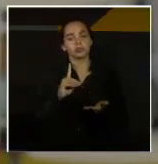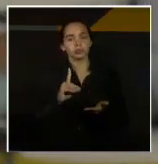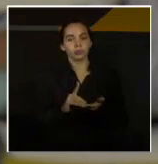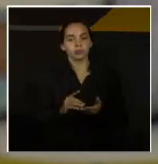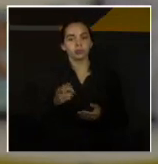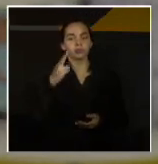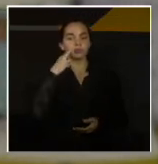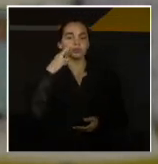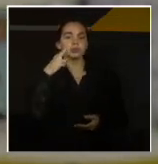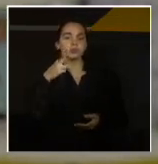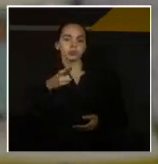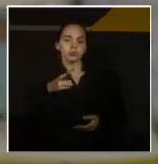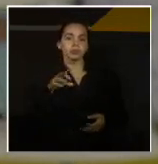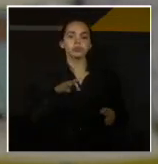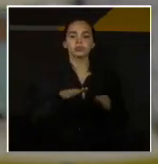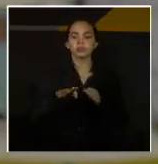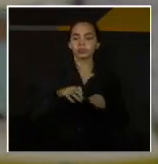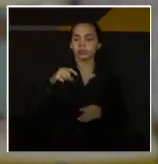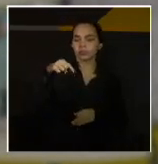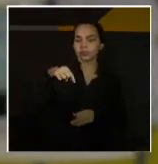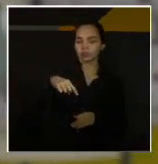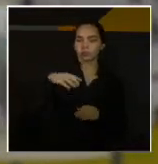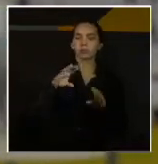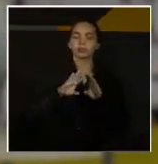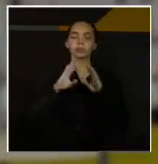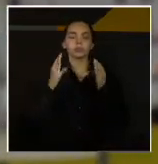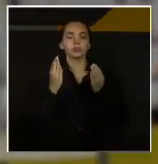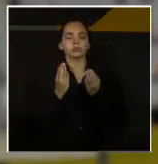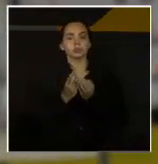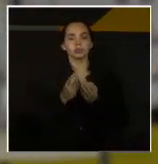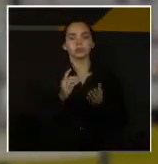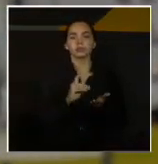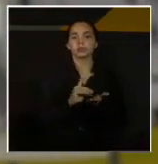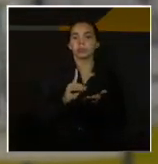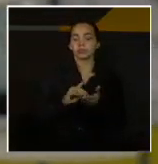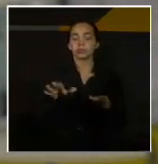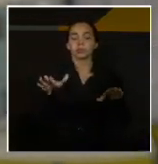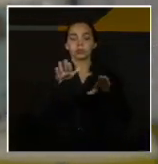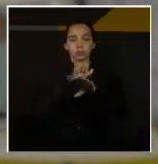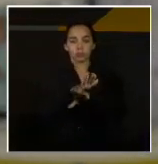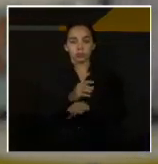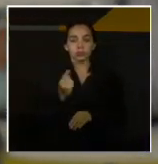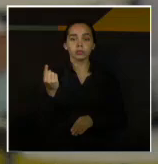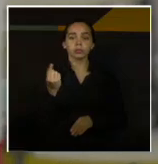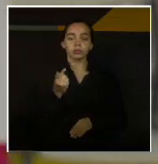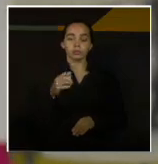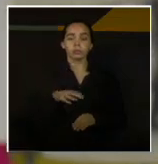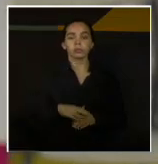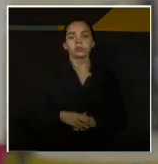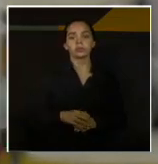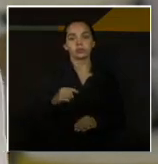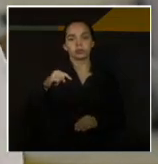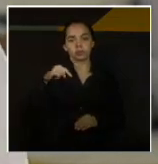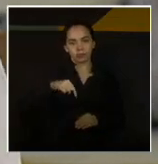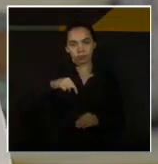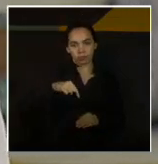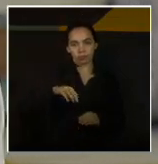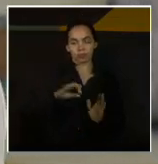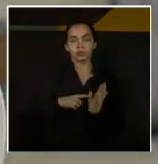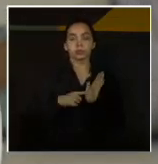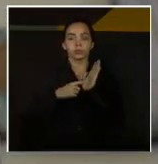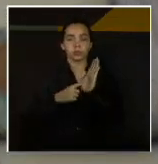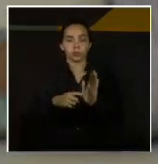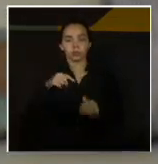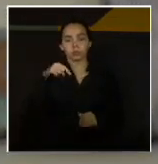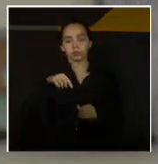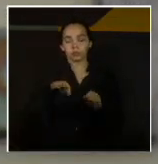las conductas que hoy ante la sociedad demandan una reforma que desde la atribución que podamos tener en